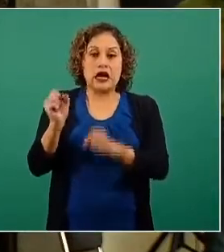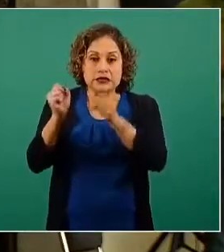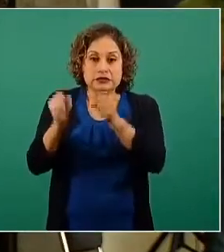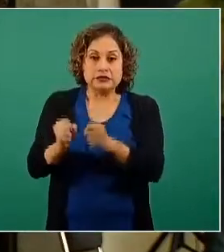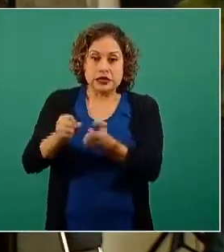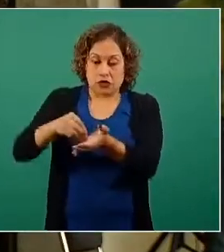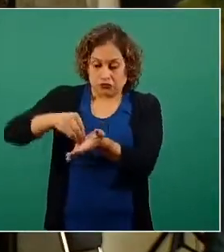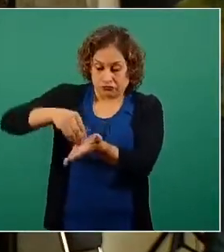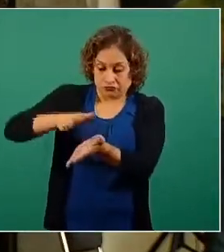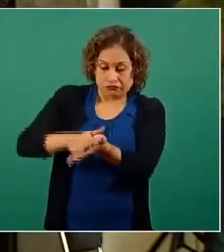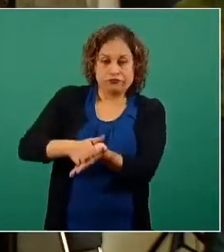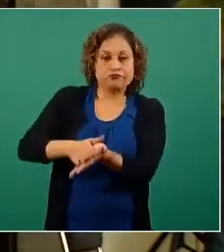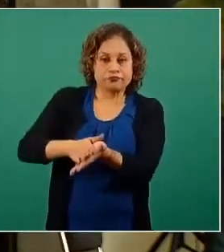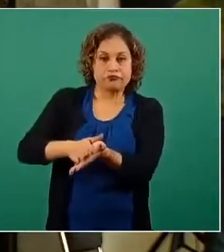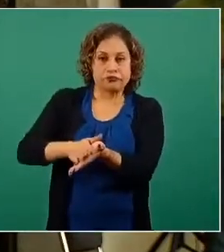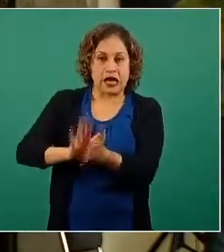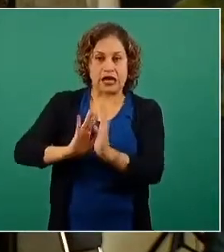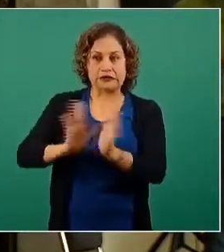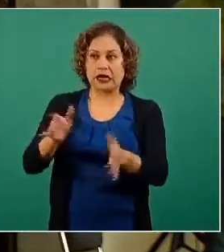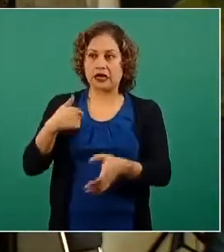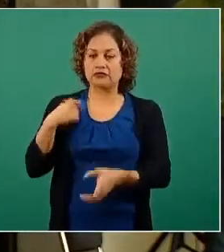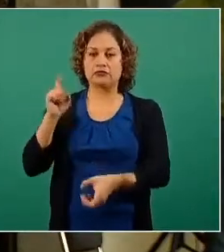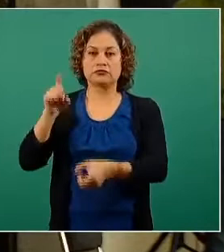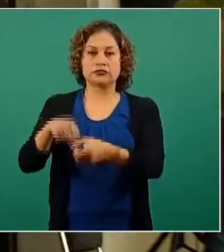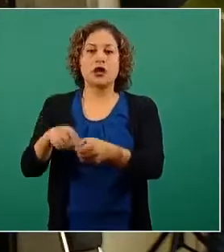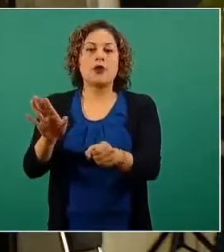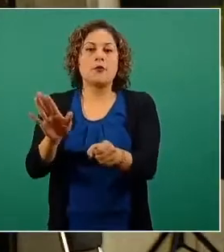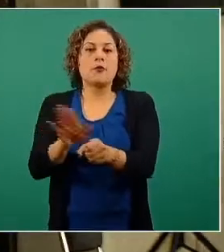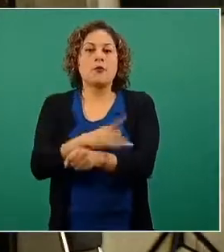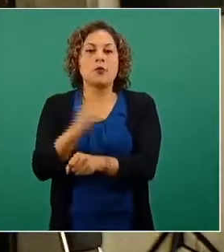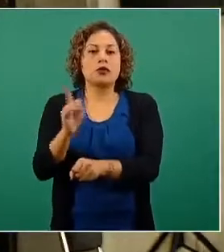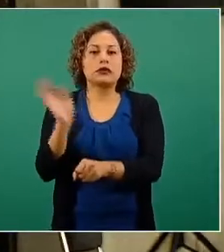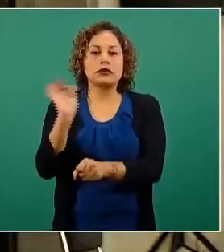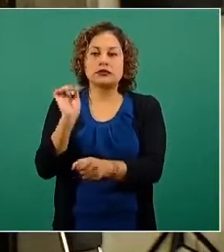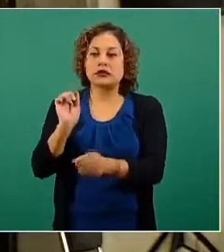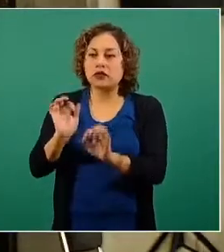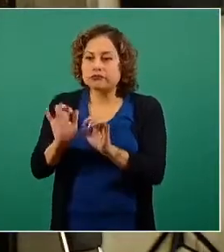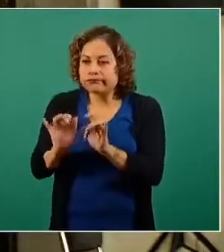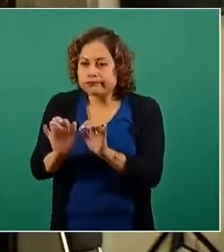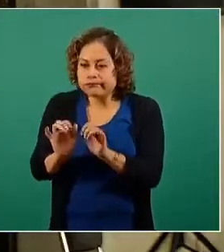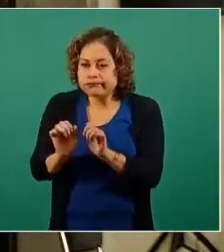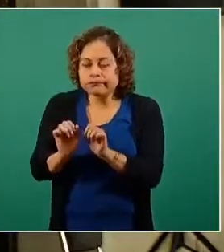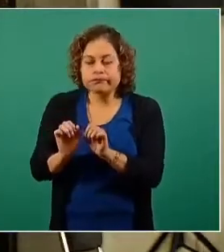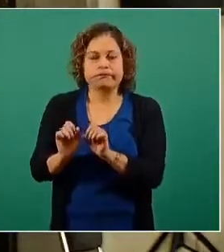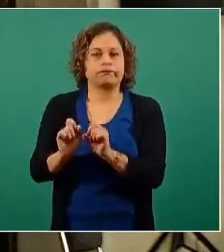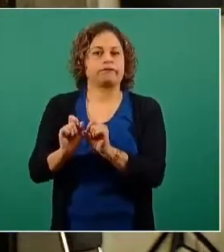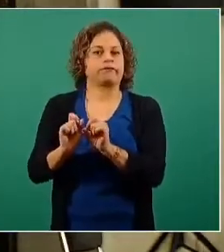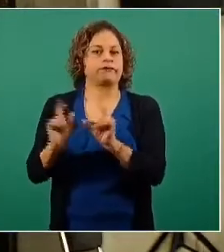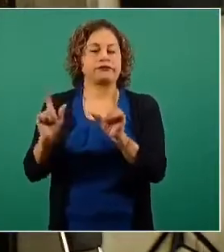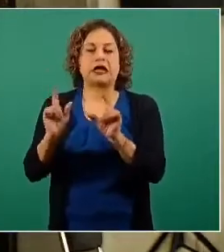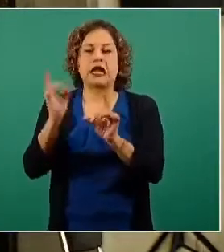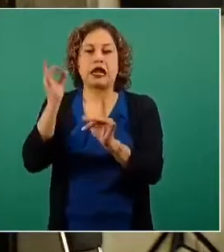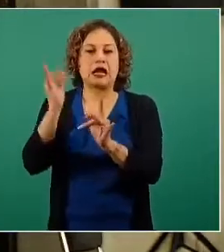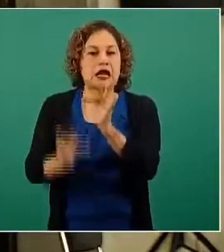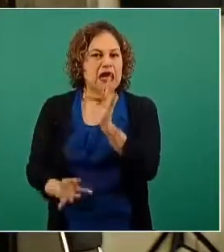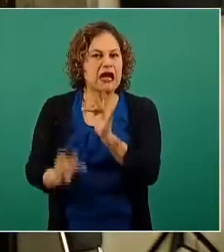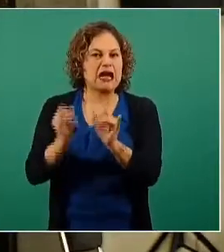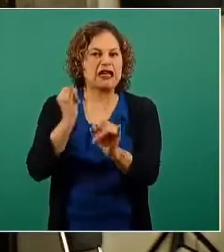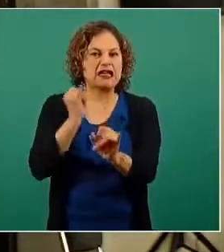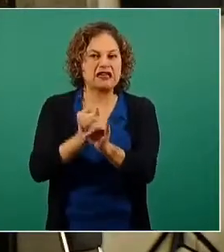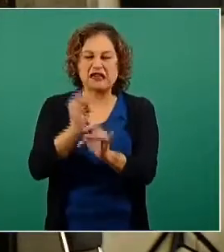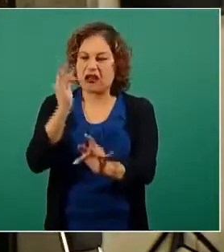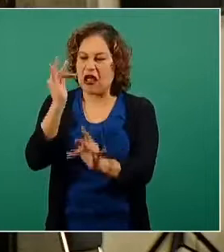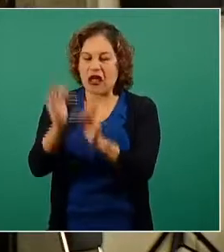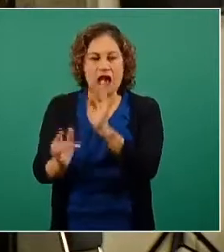se llegase a trabar la página. Uh-huh. o llegase a tener algún problema el internet en algún momento dado,